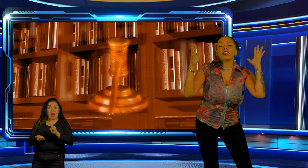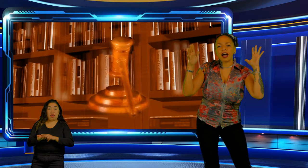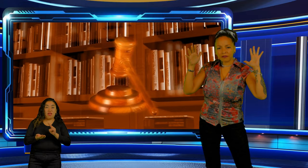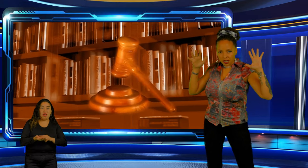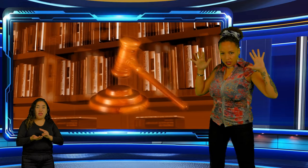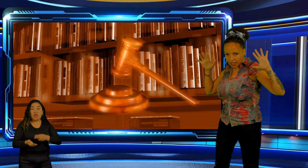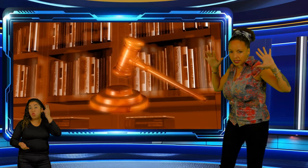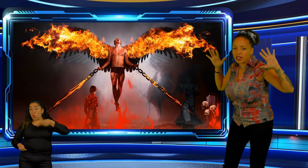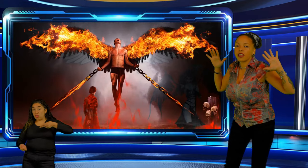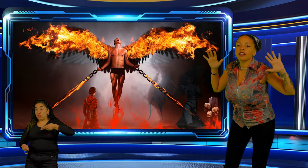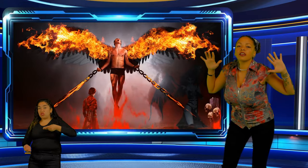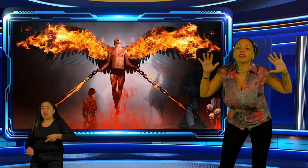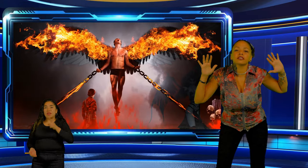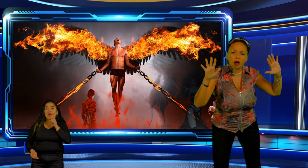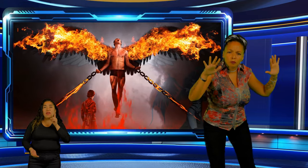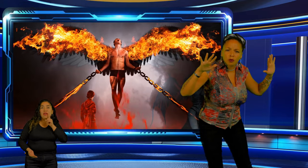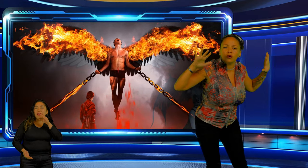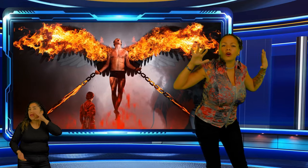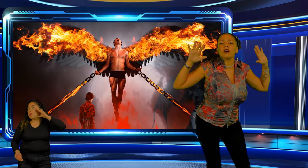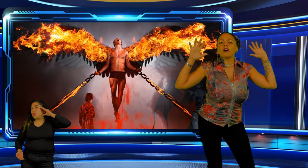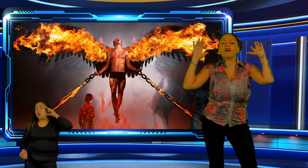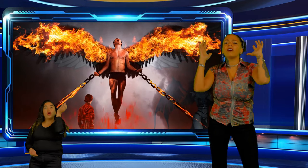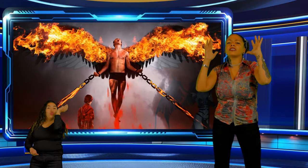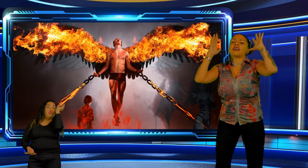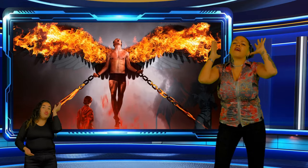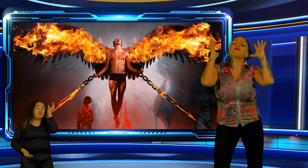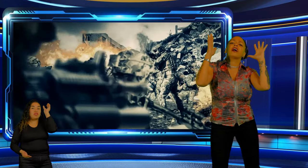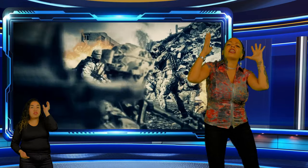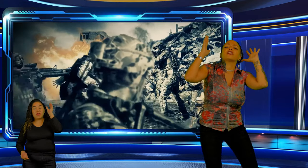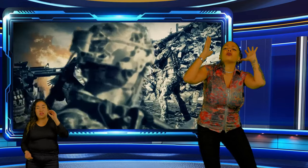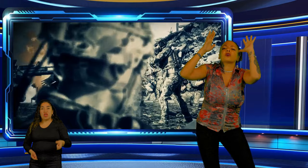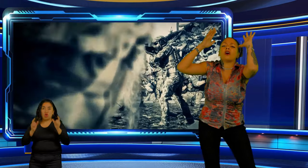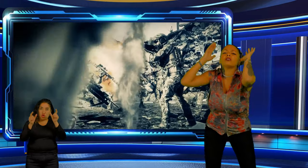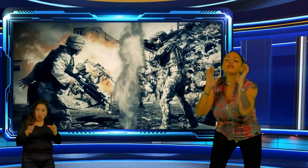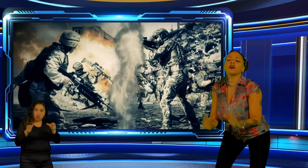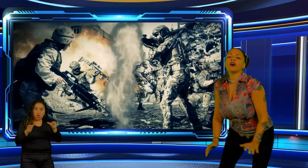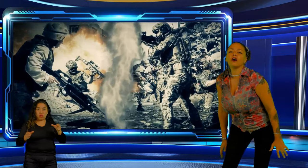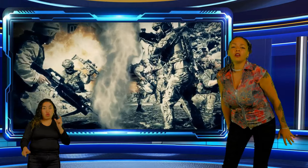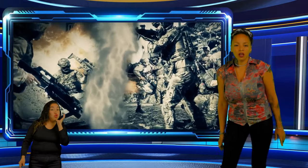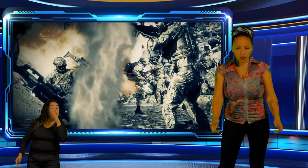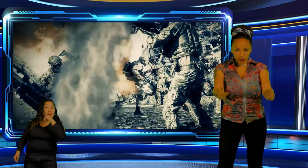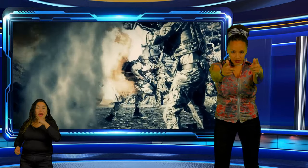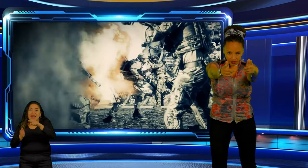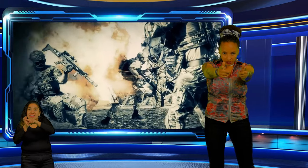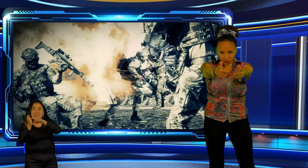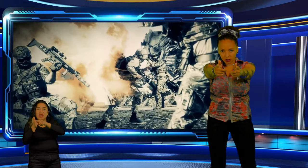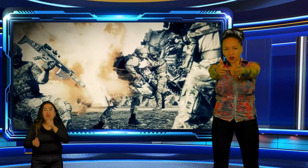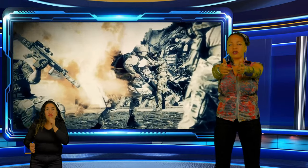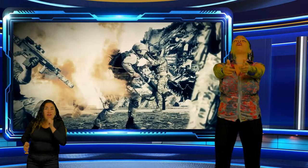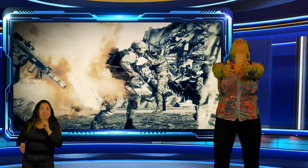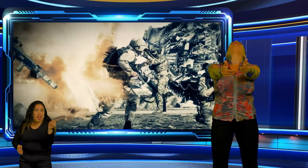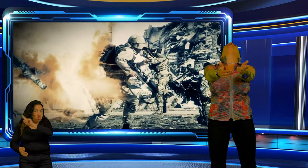Dueño de la verdad, ¿quién es tan puro? Está fuera de un control, no está